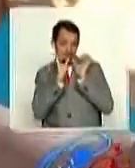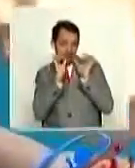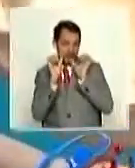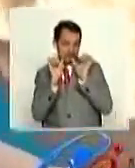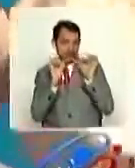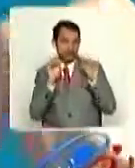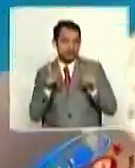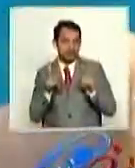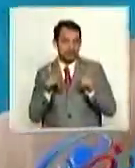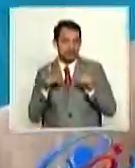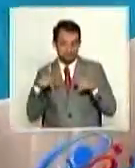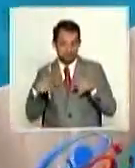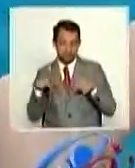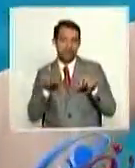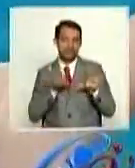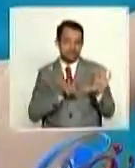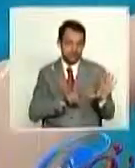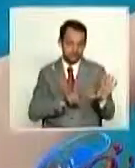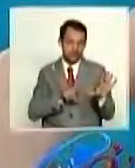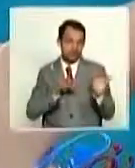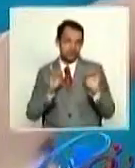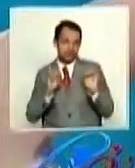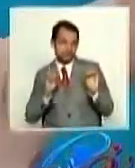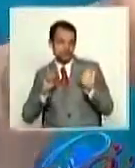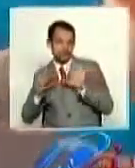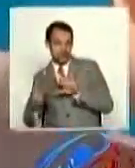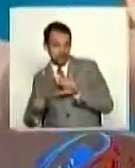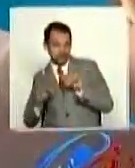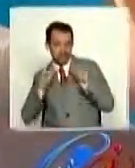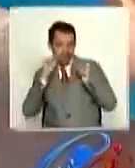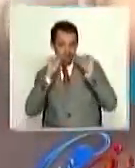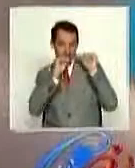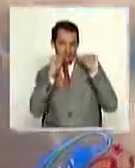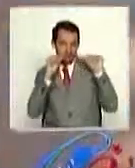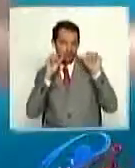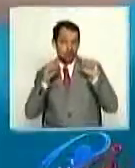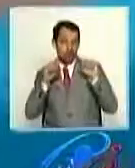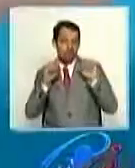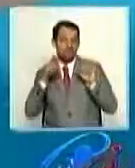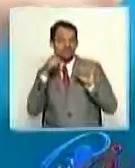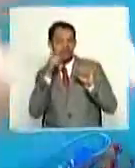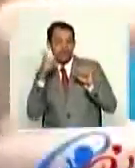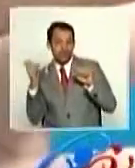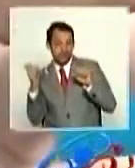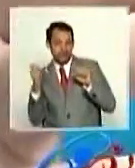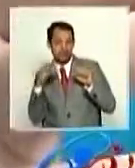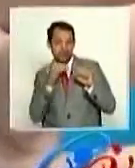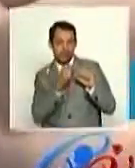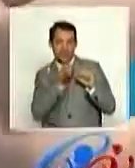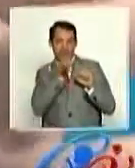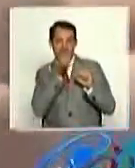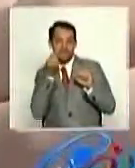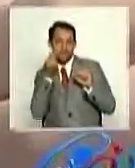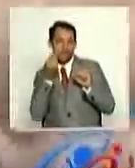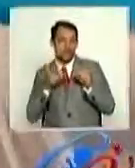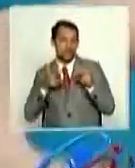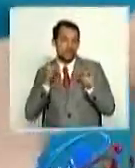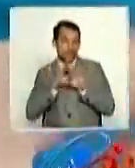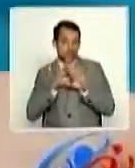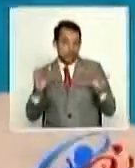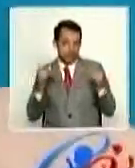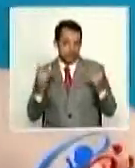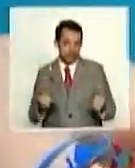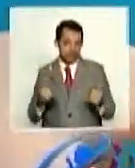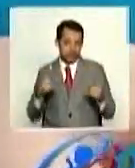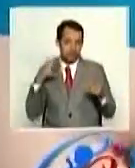dientes remanentes, podemos colocar la parte anterior y los que le hacen falta en la parte posterior en este tipo de prótesis. Cuando tenemos que hacer una